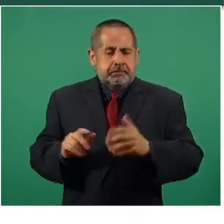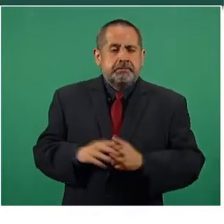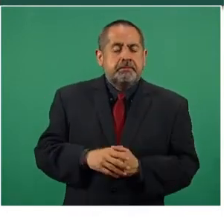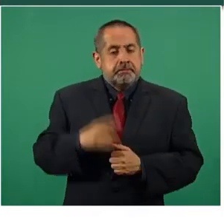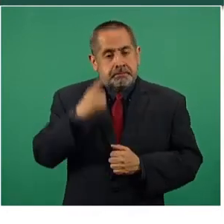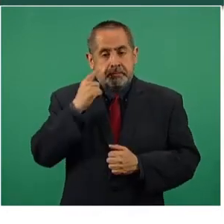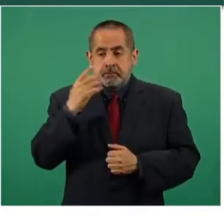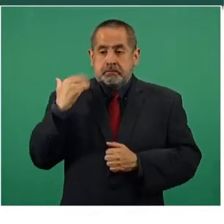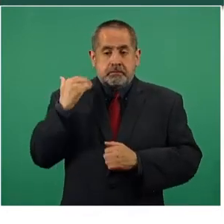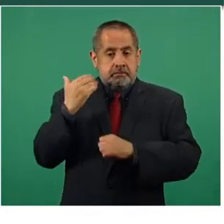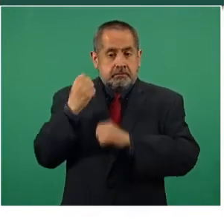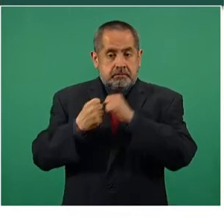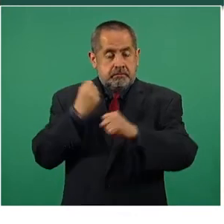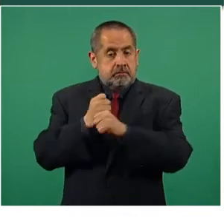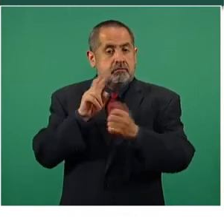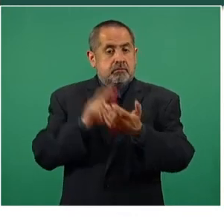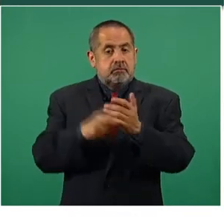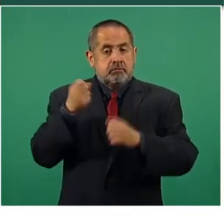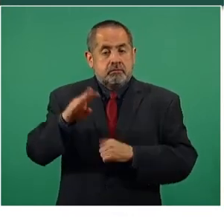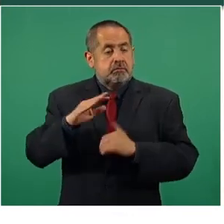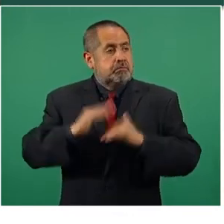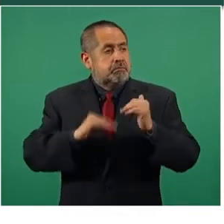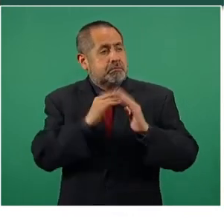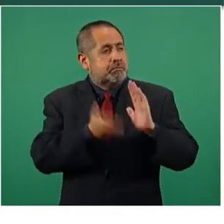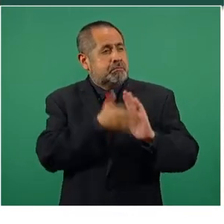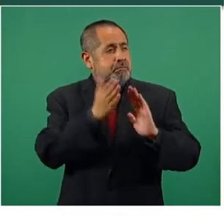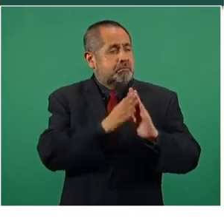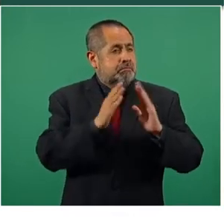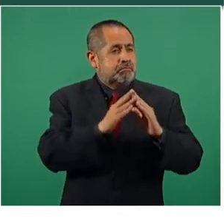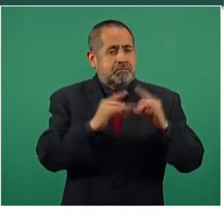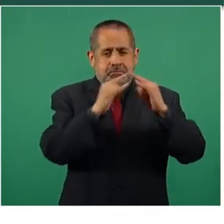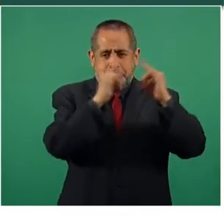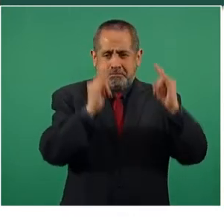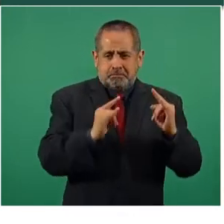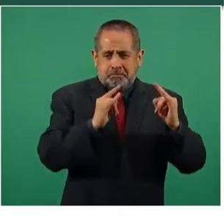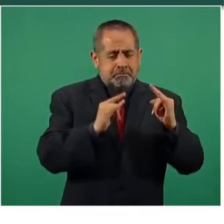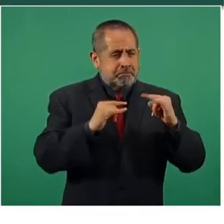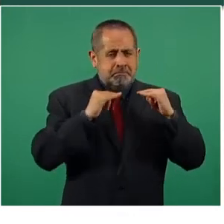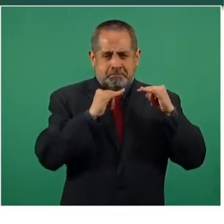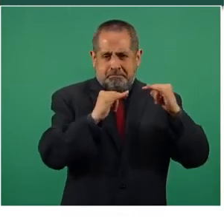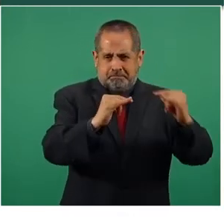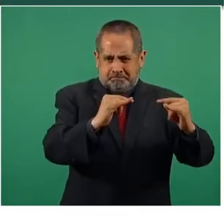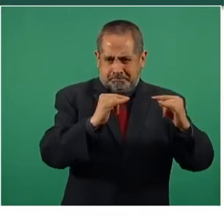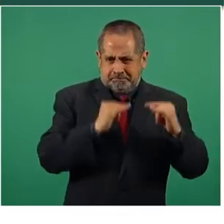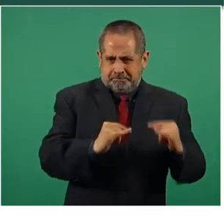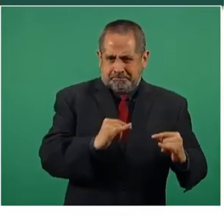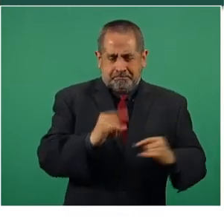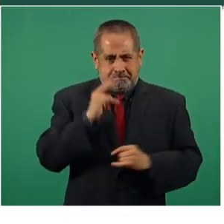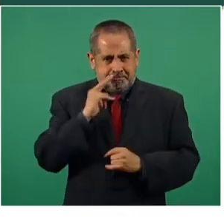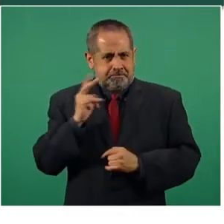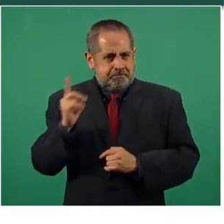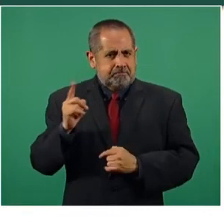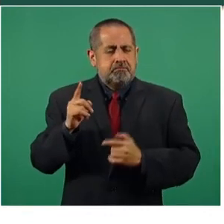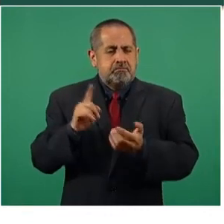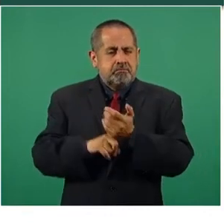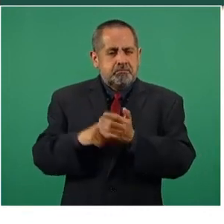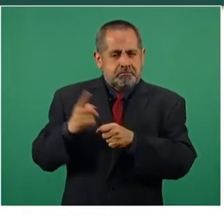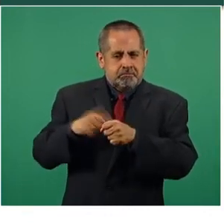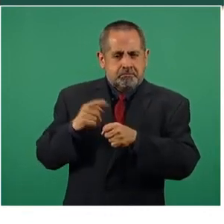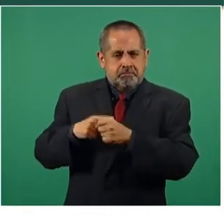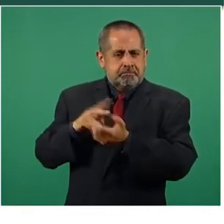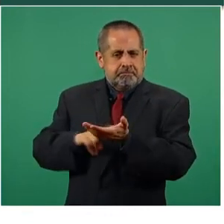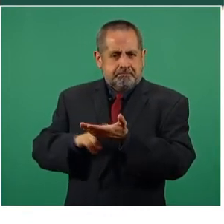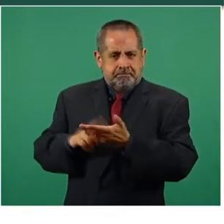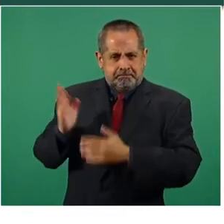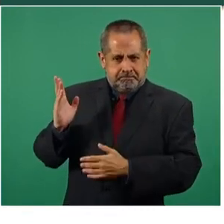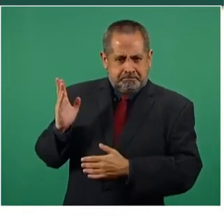año 2019 se construyeron 81 cuarteles, son los que están en el color verde.